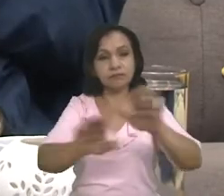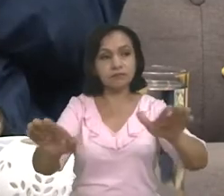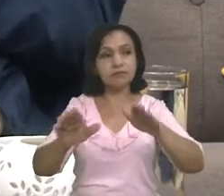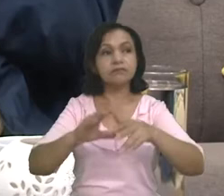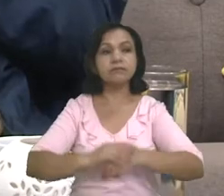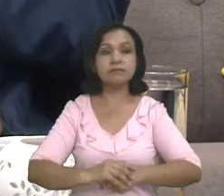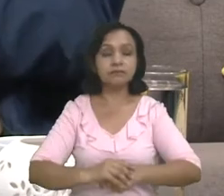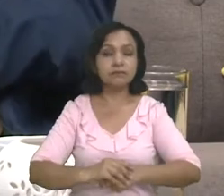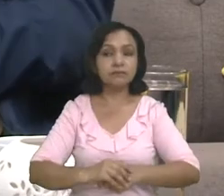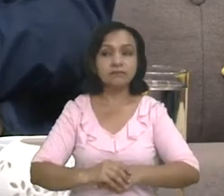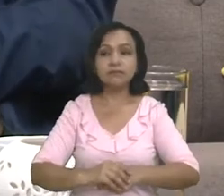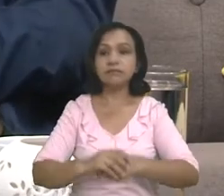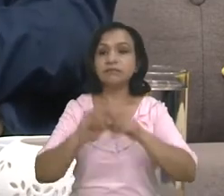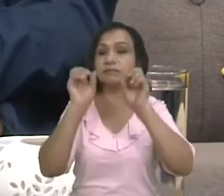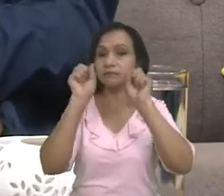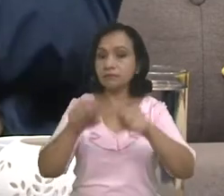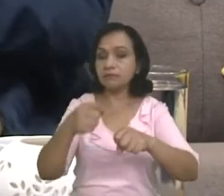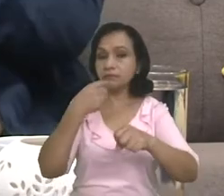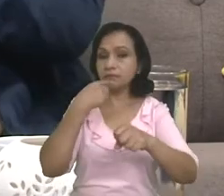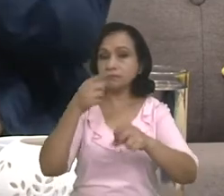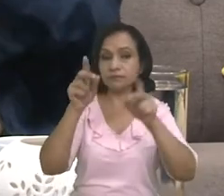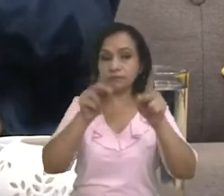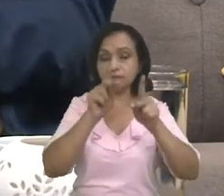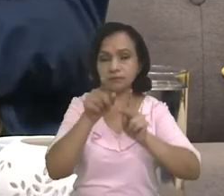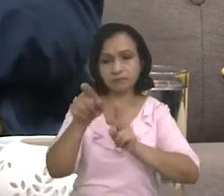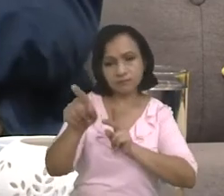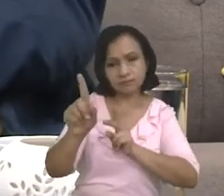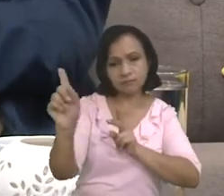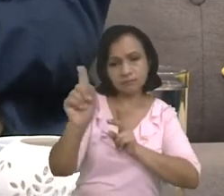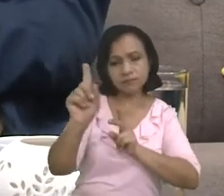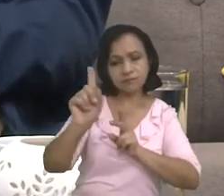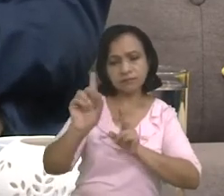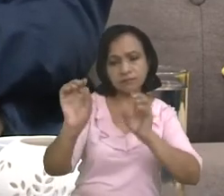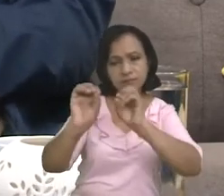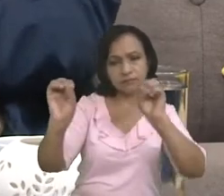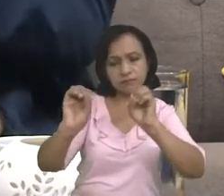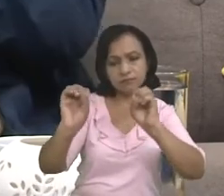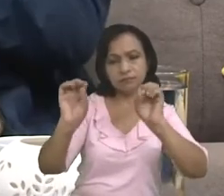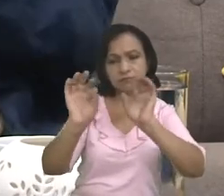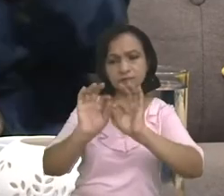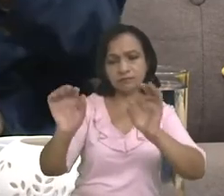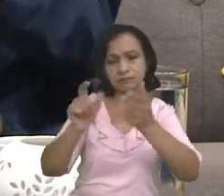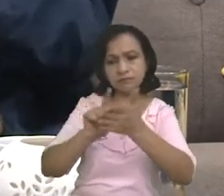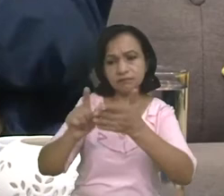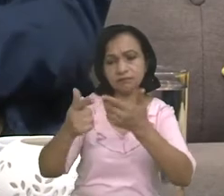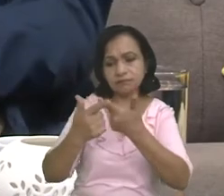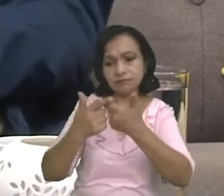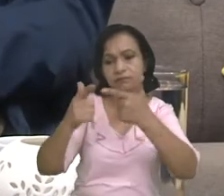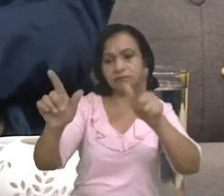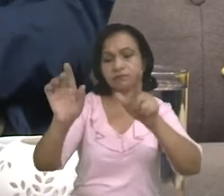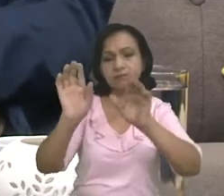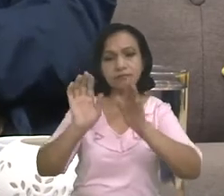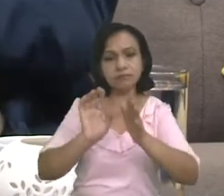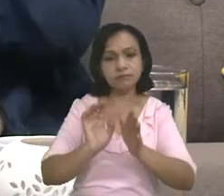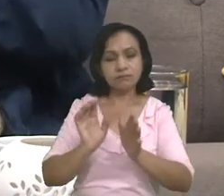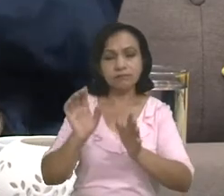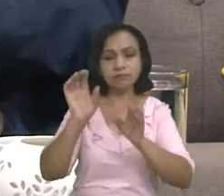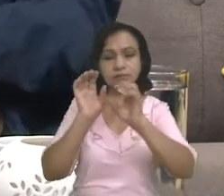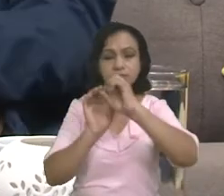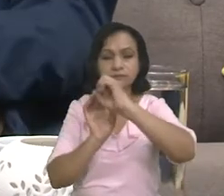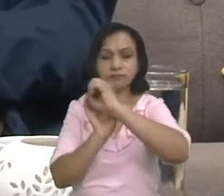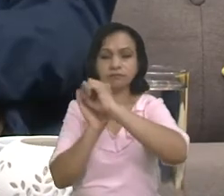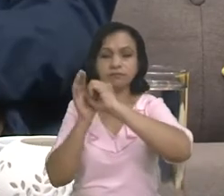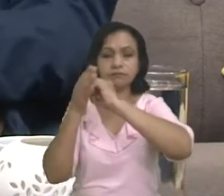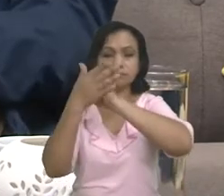y ya podemos decir a las personas mire usted no tiene ninguna nada tiene que ver con el color negro está